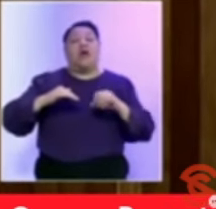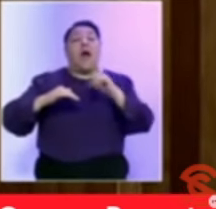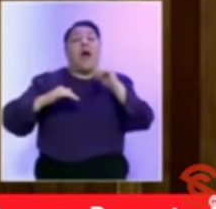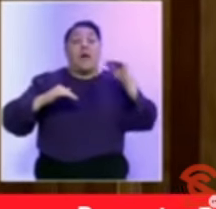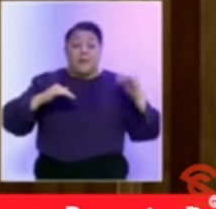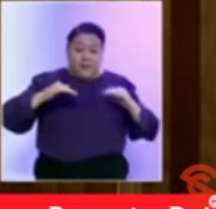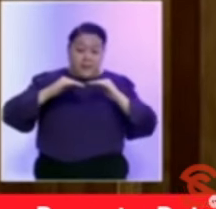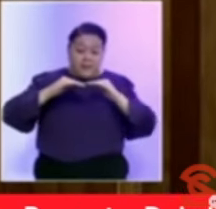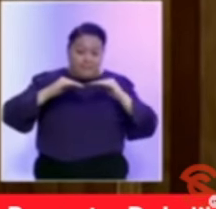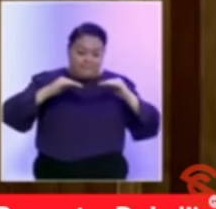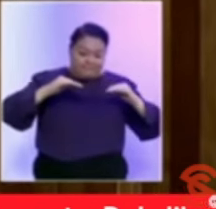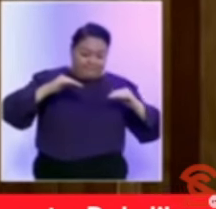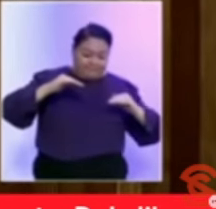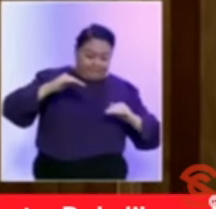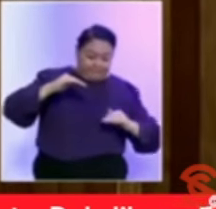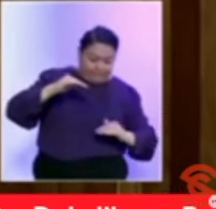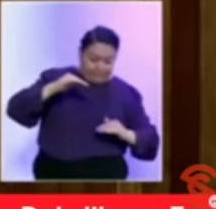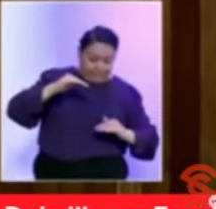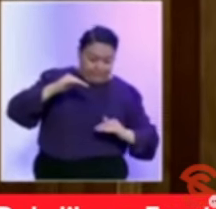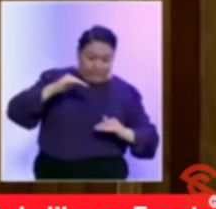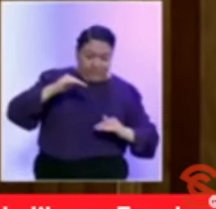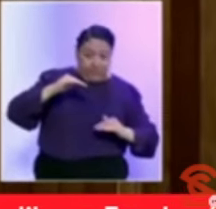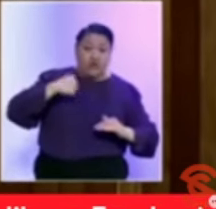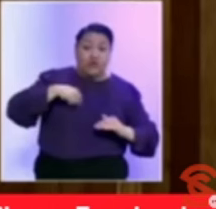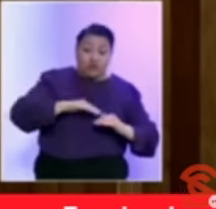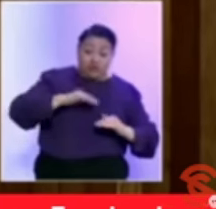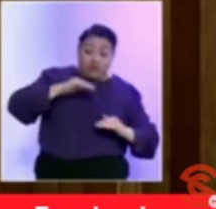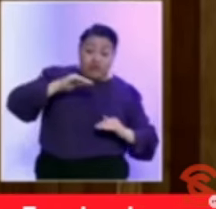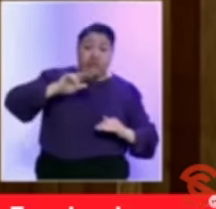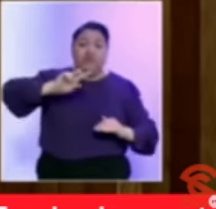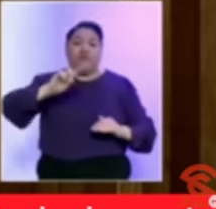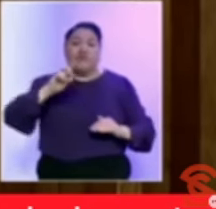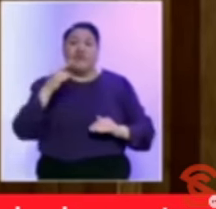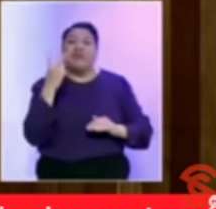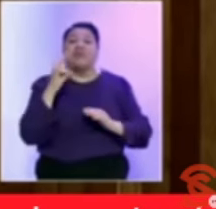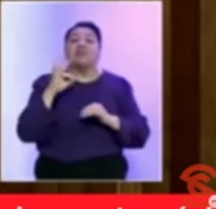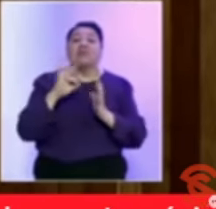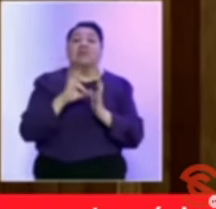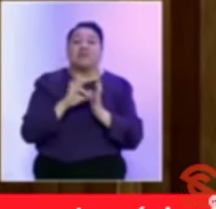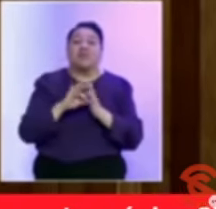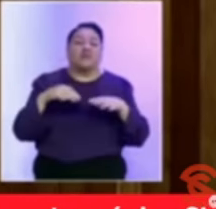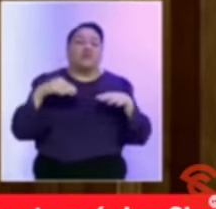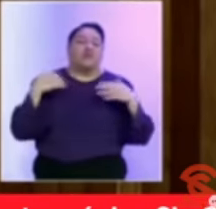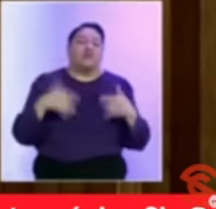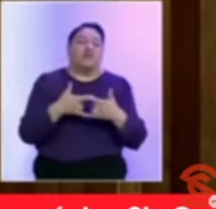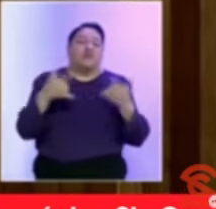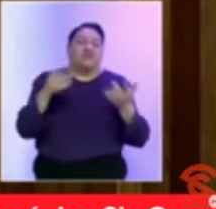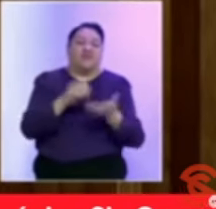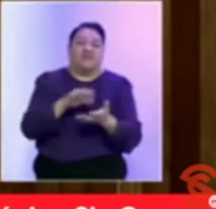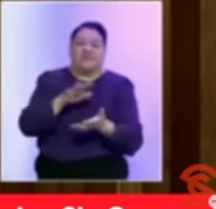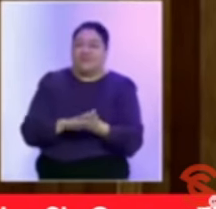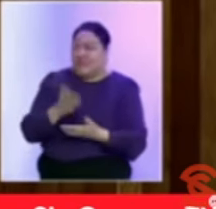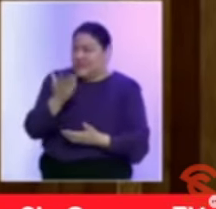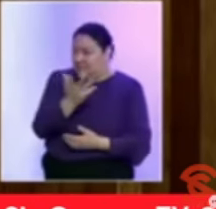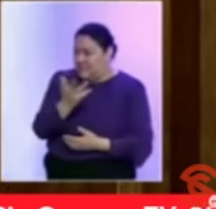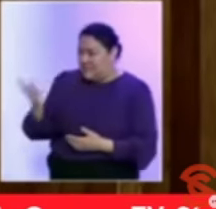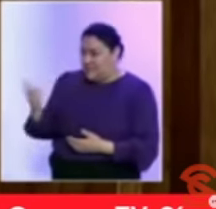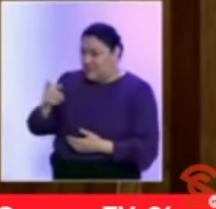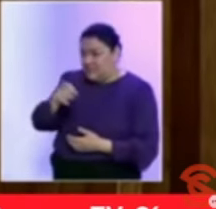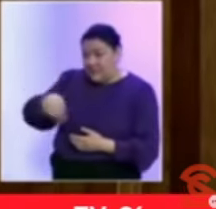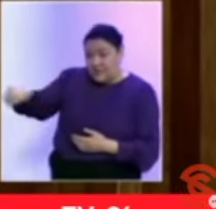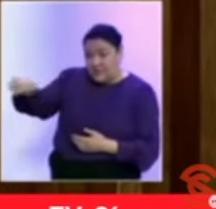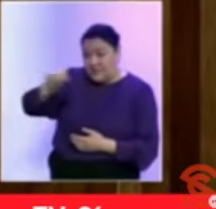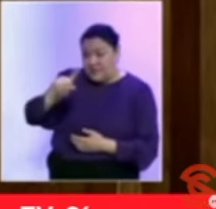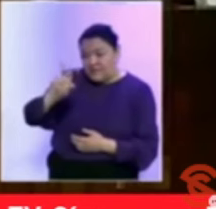hecho inédito e histórico reconozco a las magistradas y magistrados su respeto a la